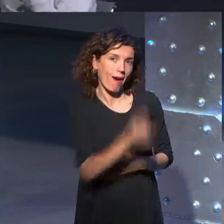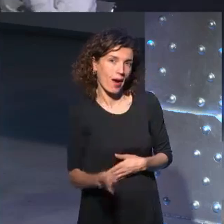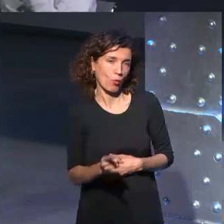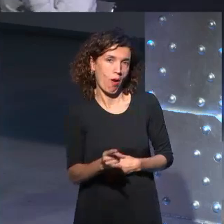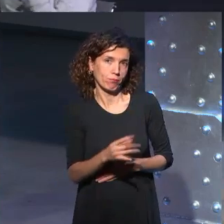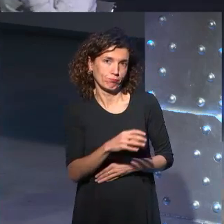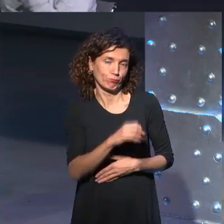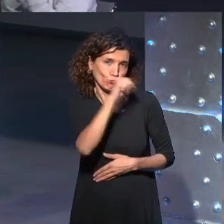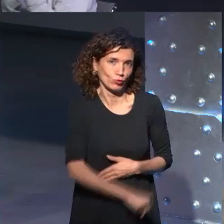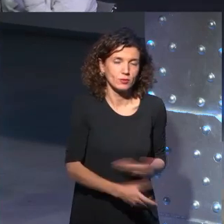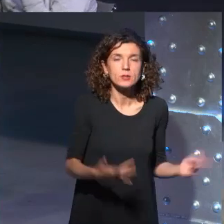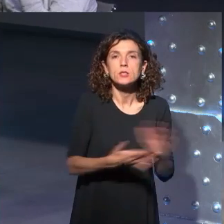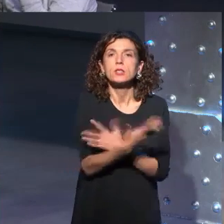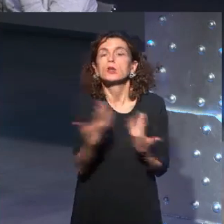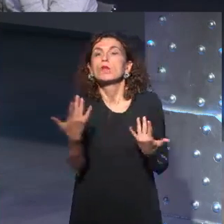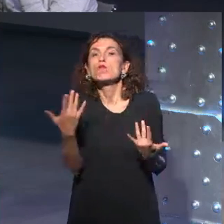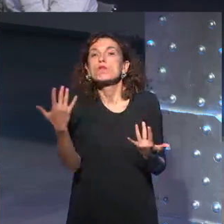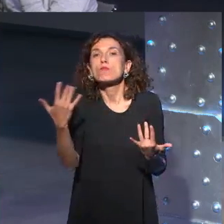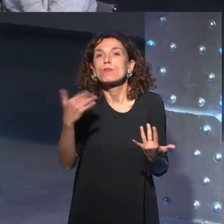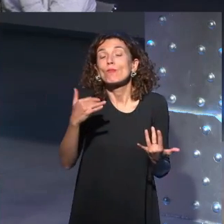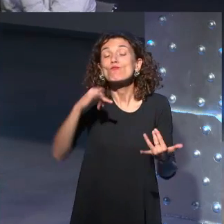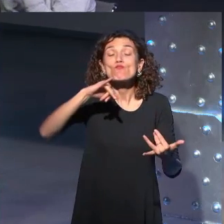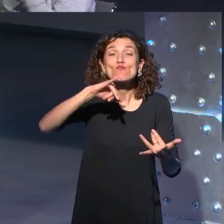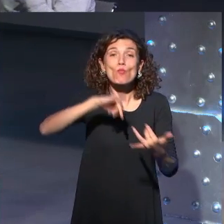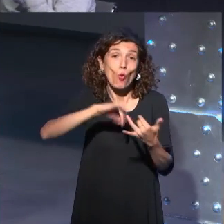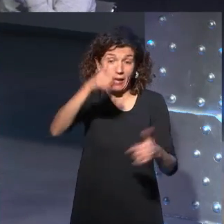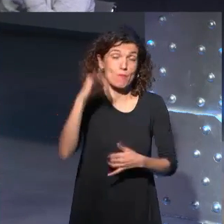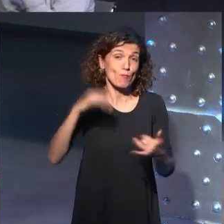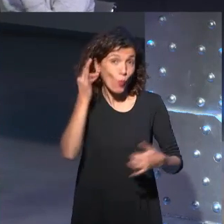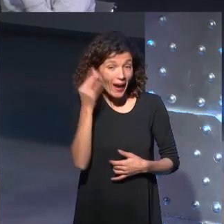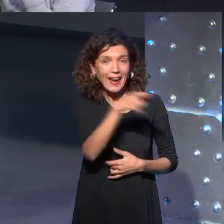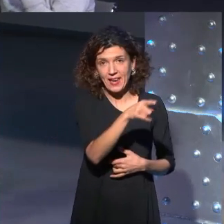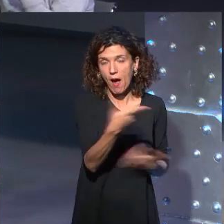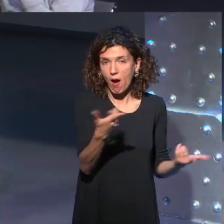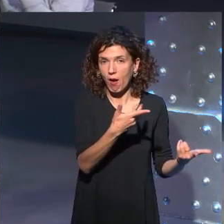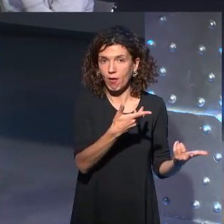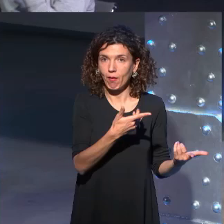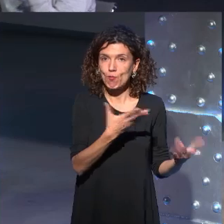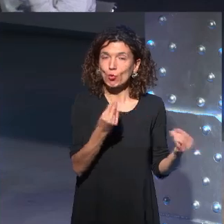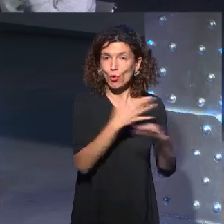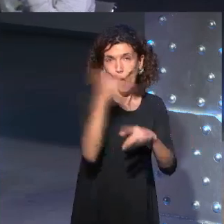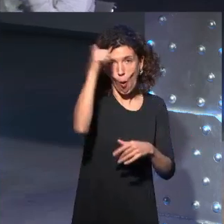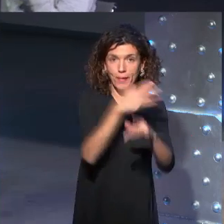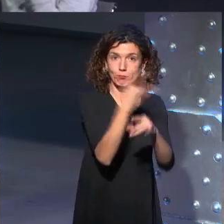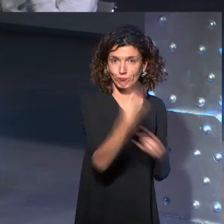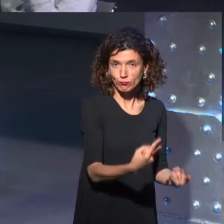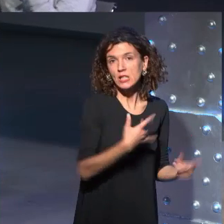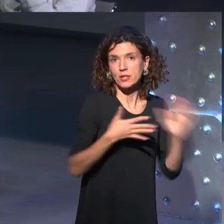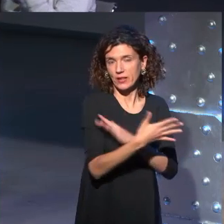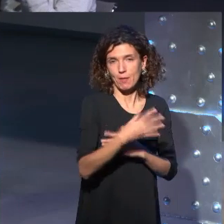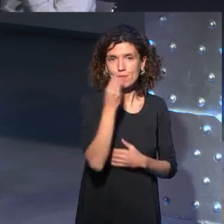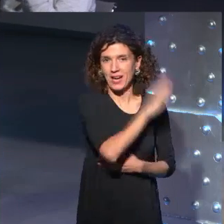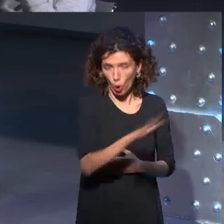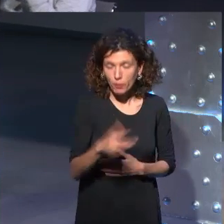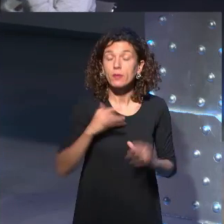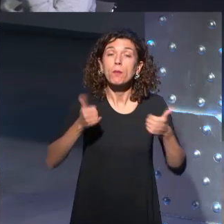Las mujeres que se acuestan con todos son las con las que uno se quiere casar, ¿no? Oye, Guillermo, pero esa improvisación que dices que aplicas en todo el proceso